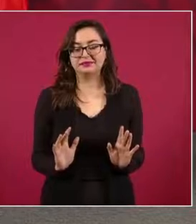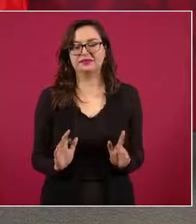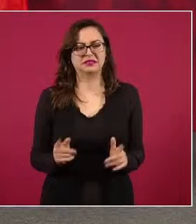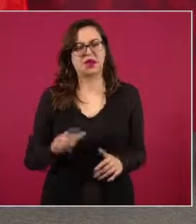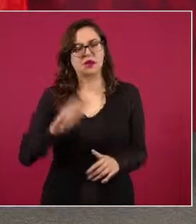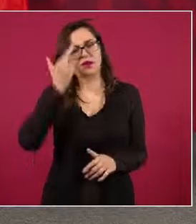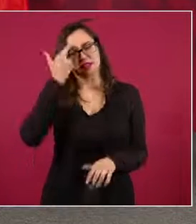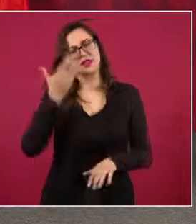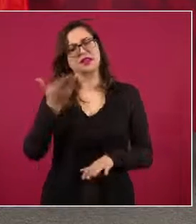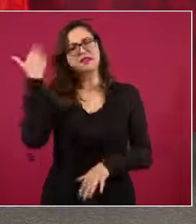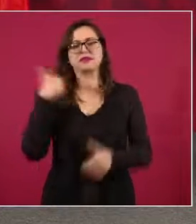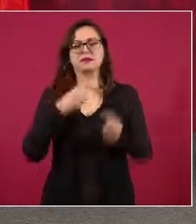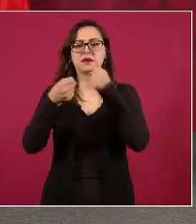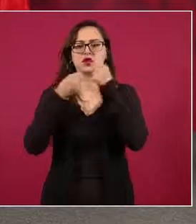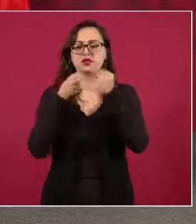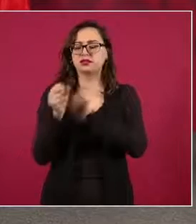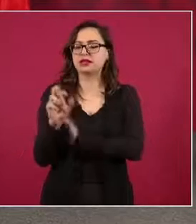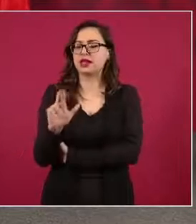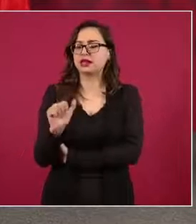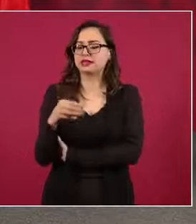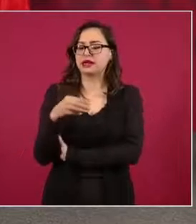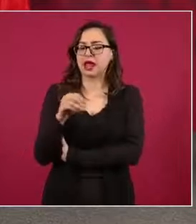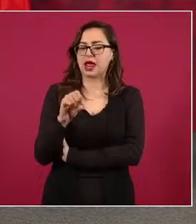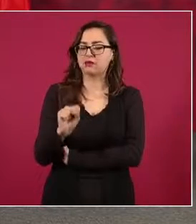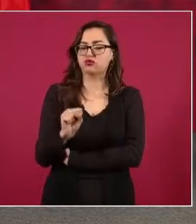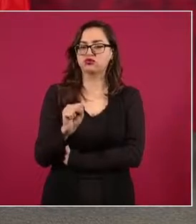Ramos, ¿se acuerdan?